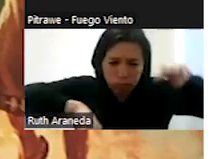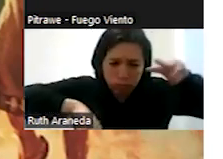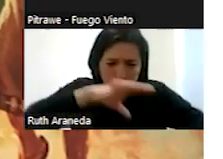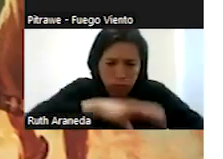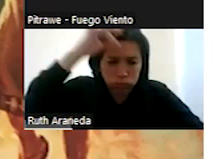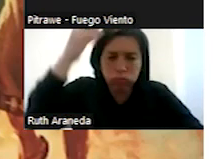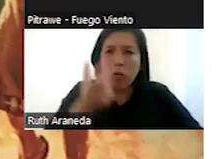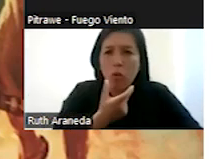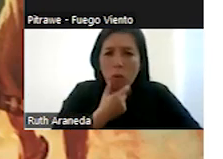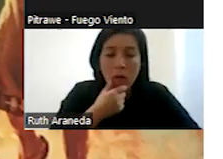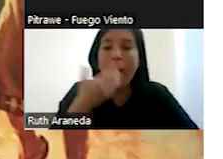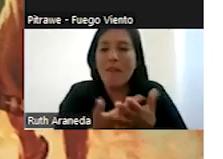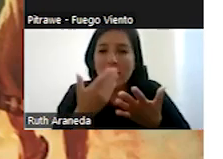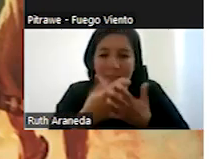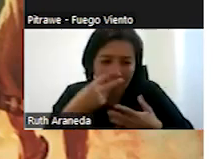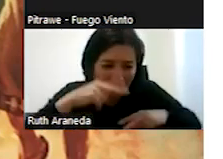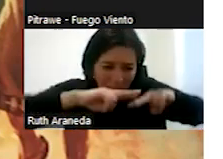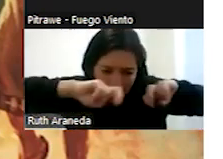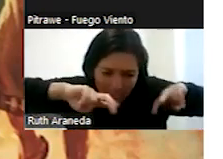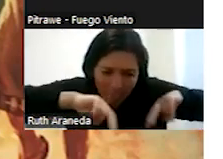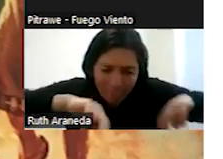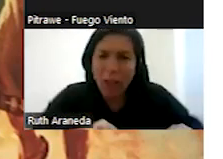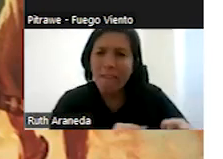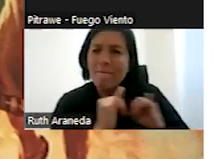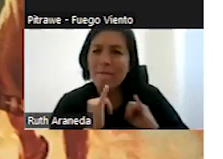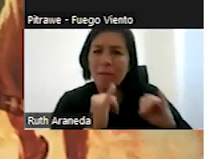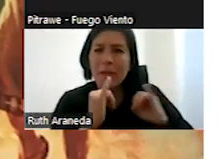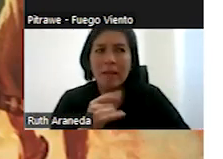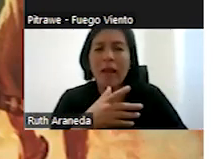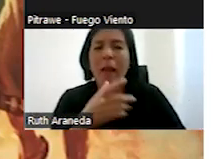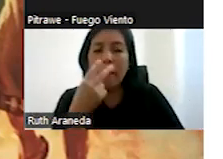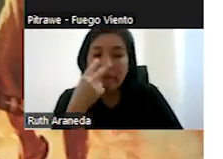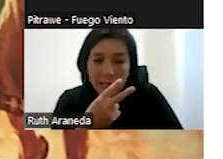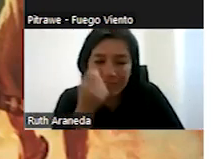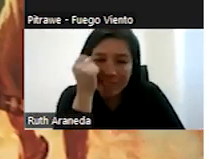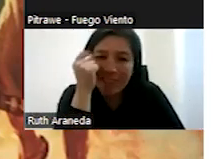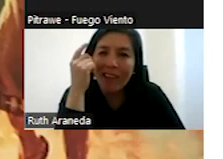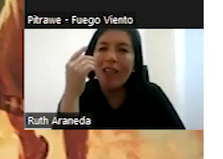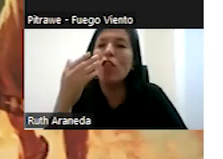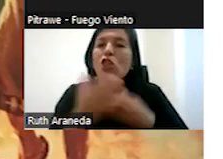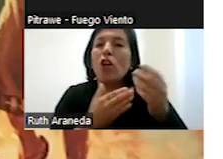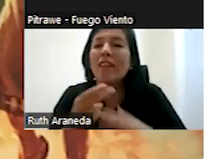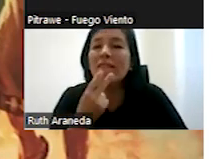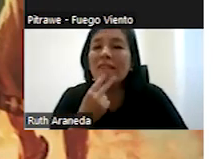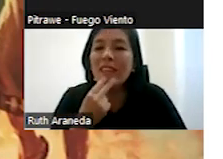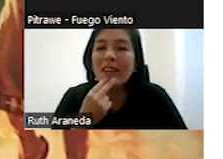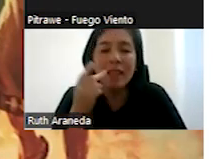muchísima información que permite ubicarlos en el tiempo a través de los fechados, que